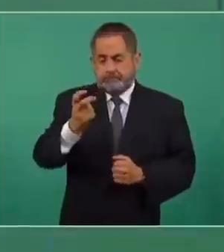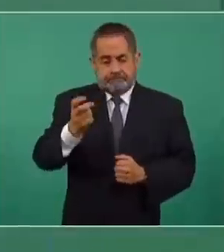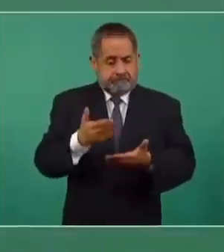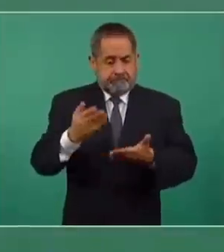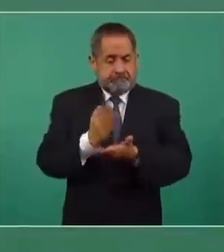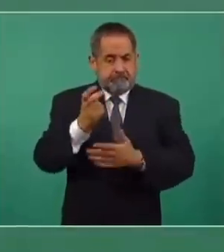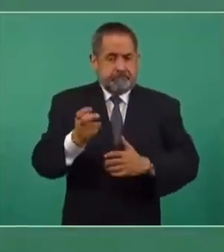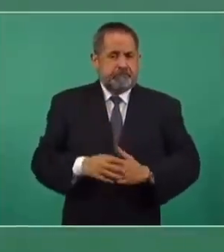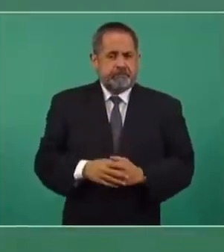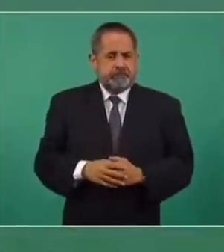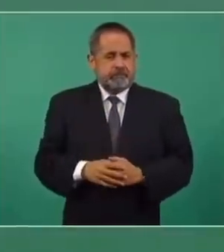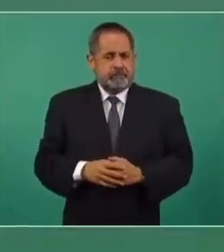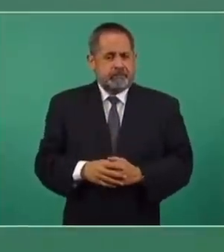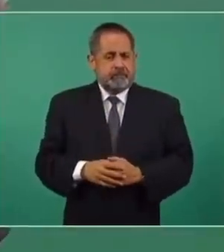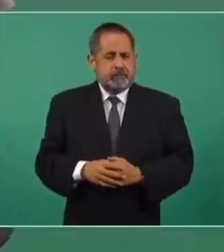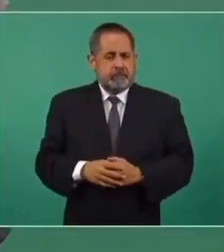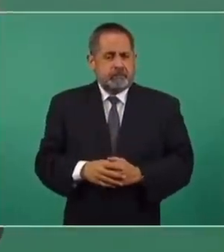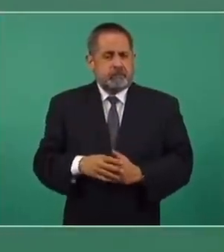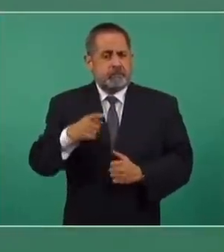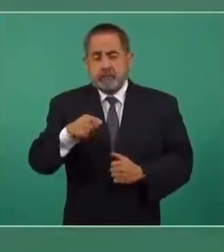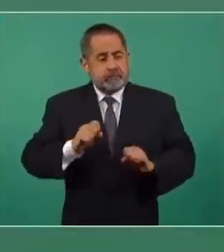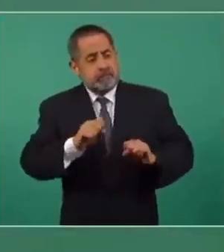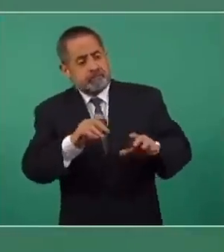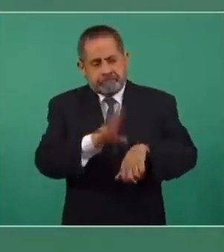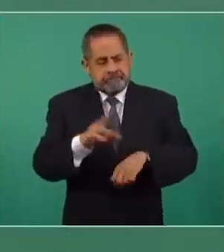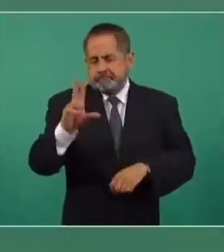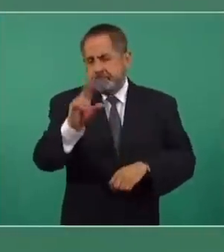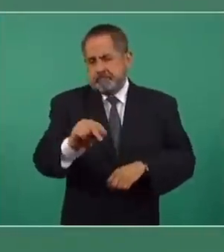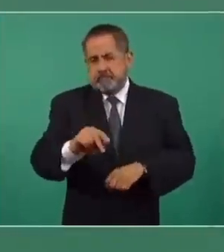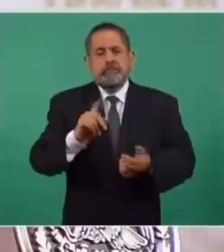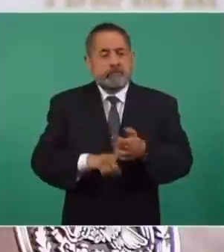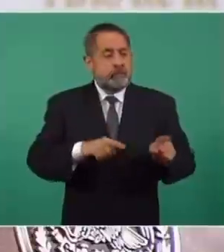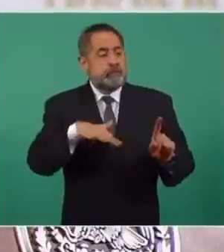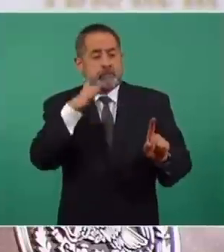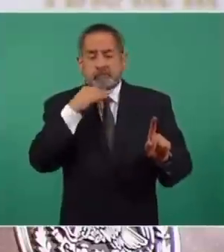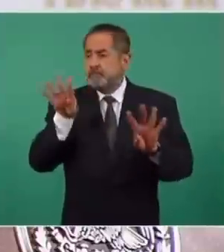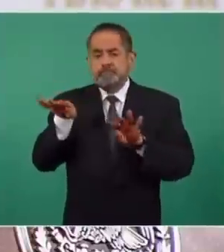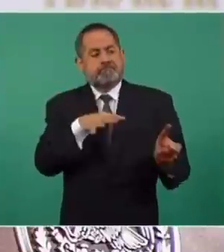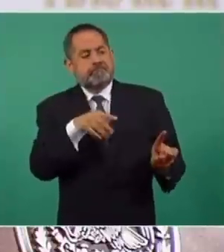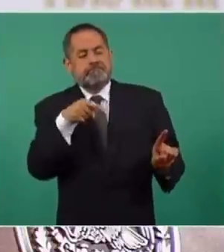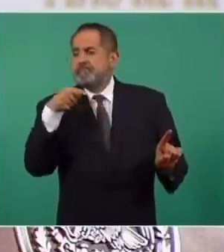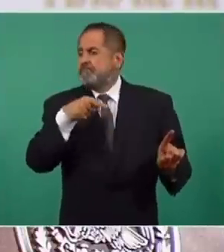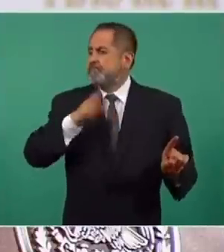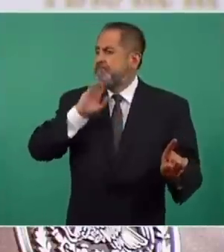eso ya no se permite, no se tolera. El corrupto es mal visto.